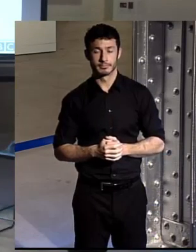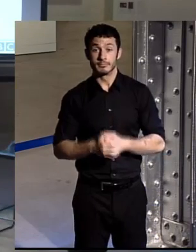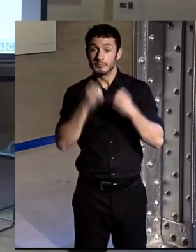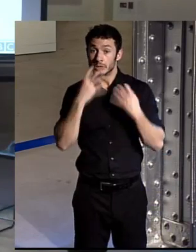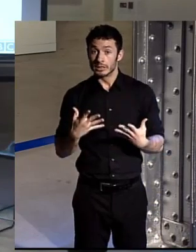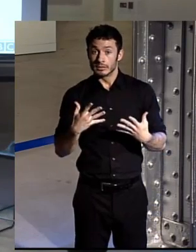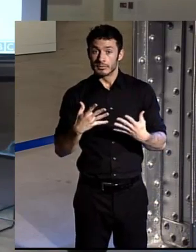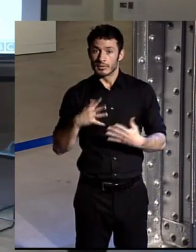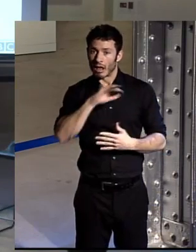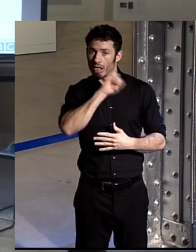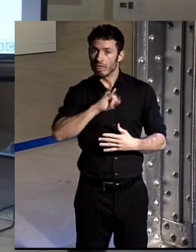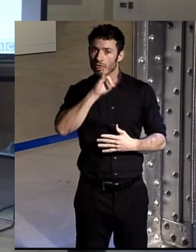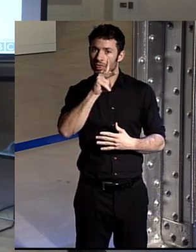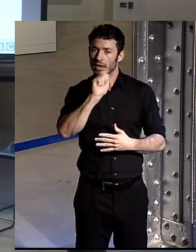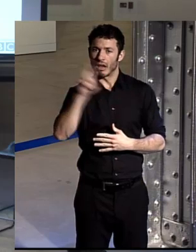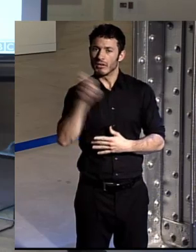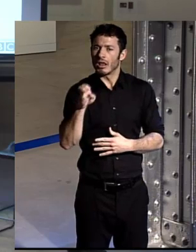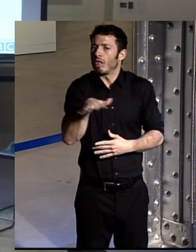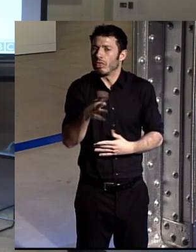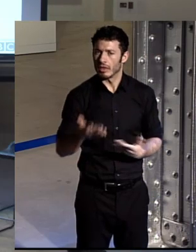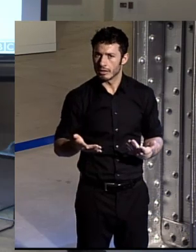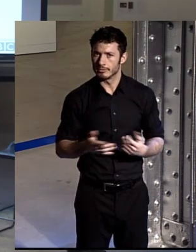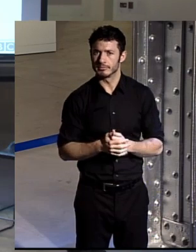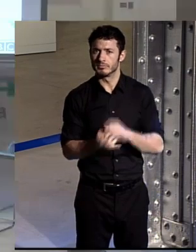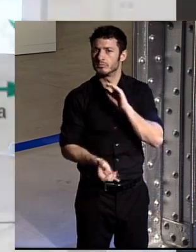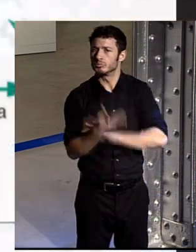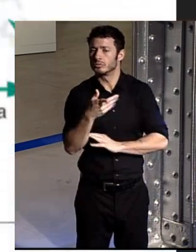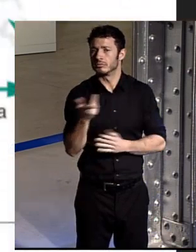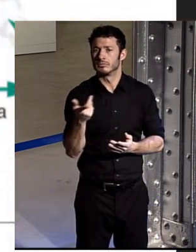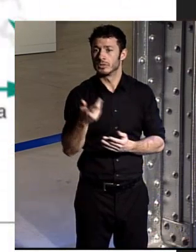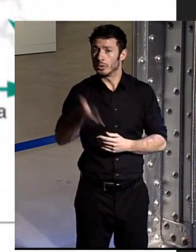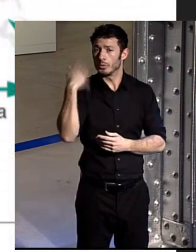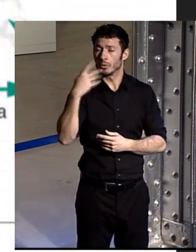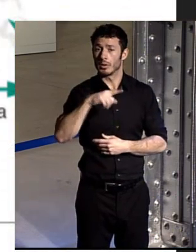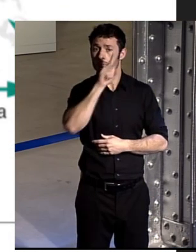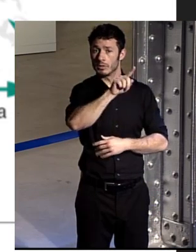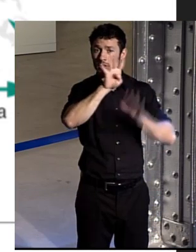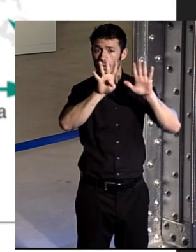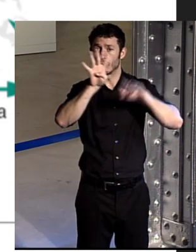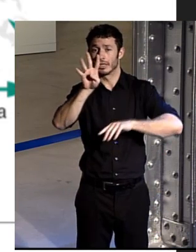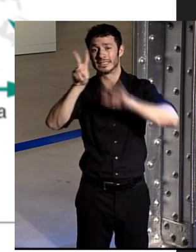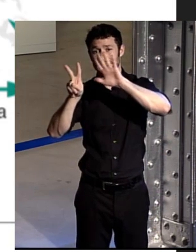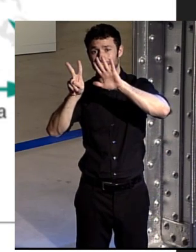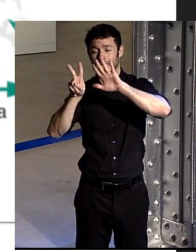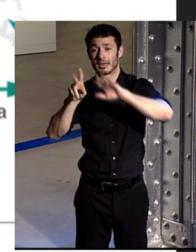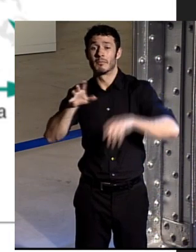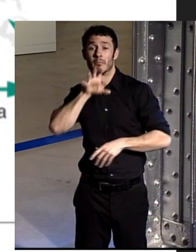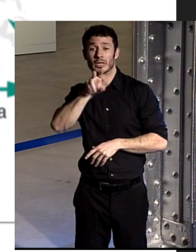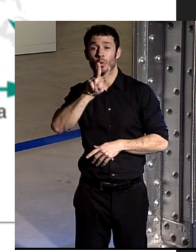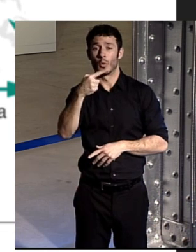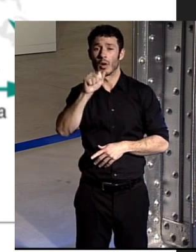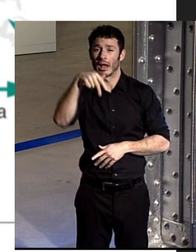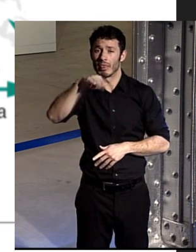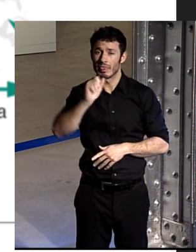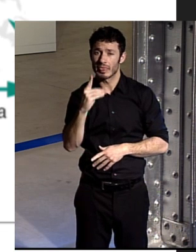Bien, ¿de dónde viene el Zika? ¿Cómo se originó? Vamos a ver que lo conocemos desde el año 1947 en Uganda y que en estas décadas de